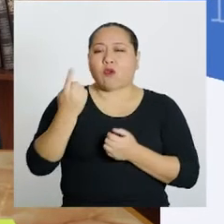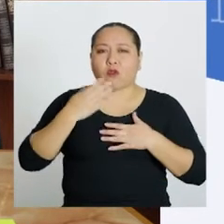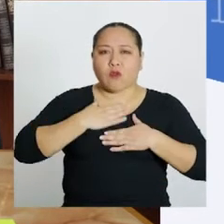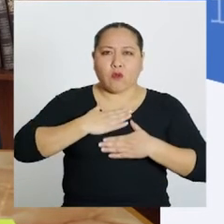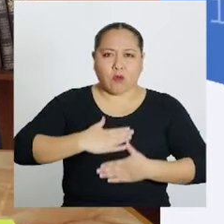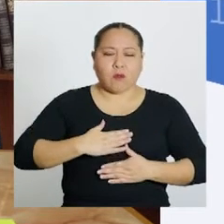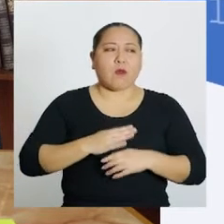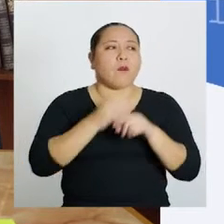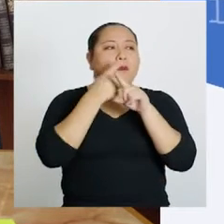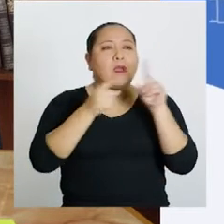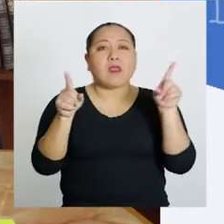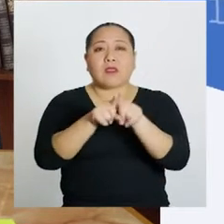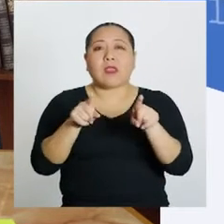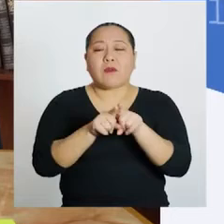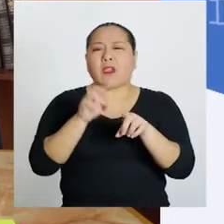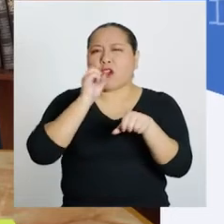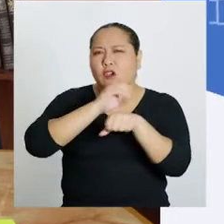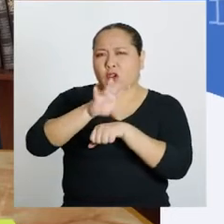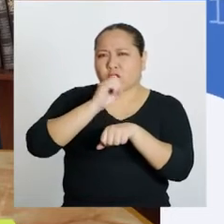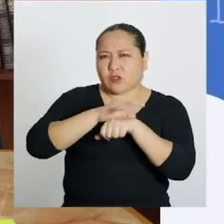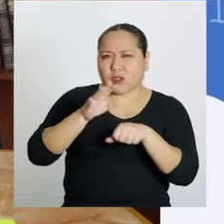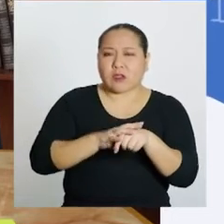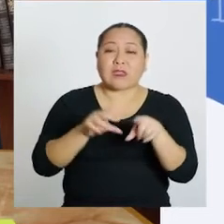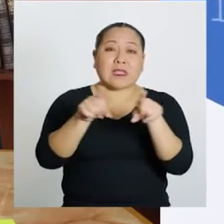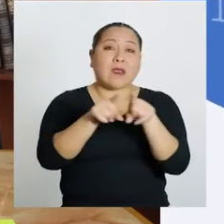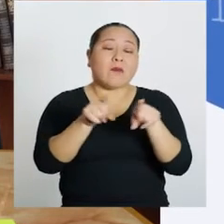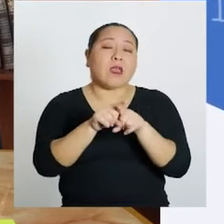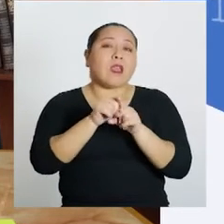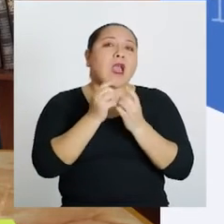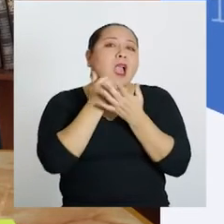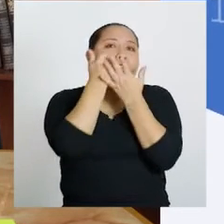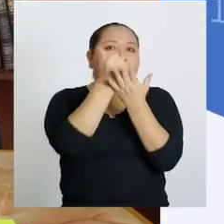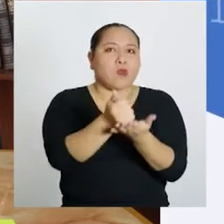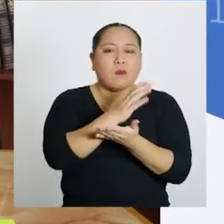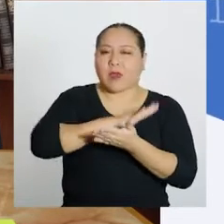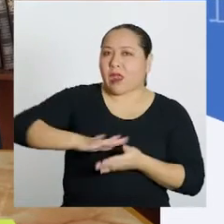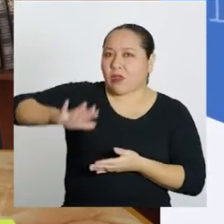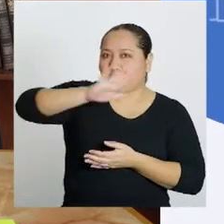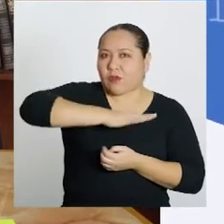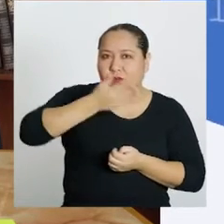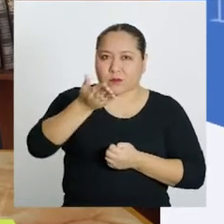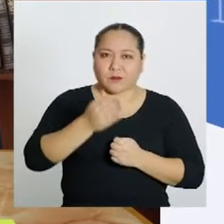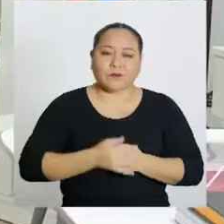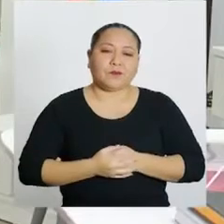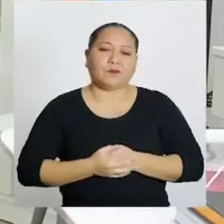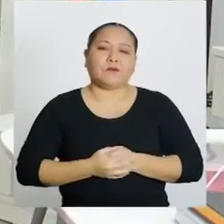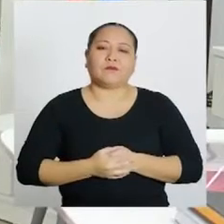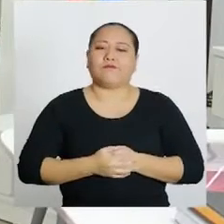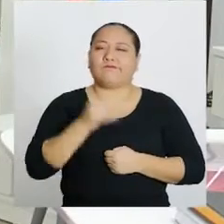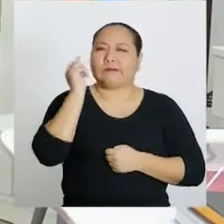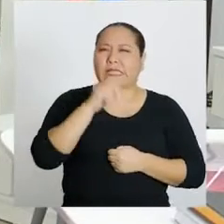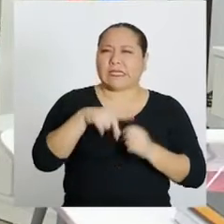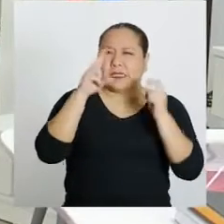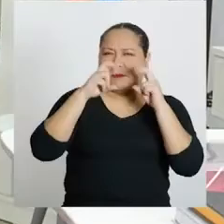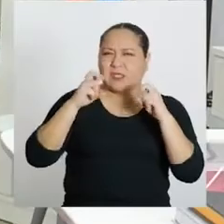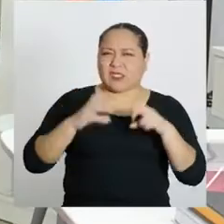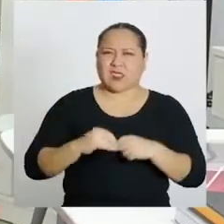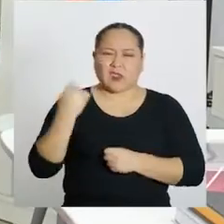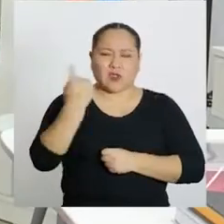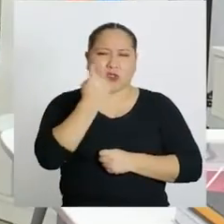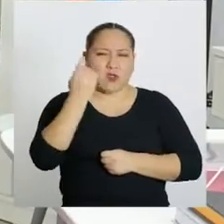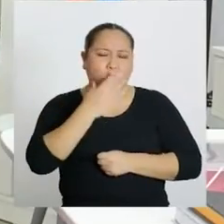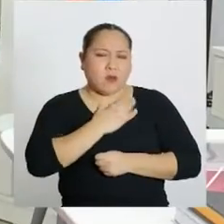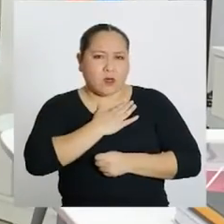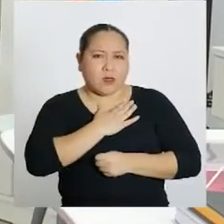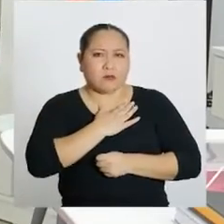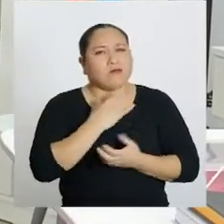nuestros cuerpos, pero también hay consejos generales que pueden ser útiles para todas y todos. Esta investigación no trata solo